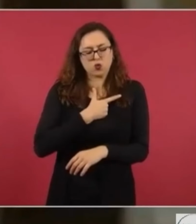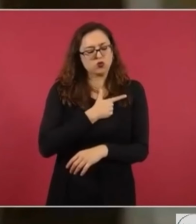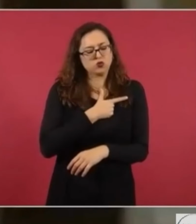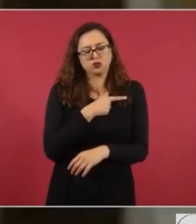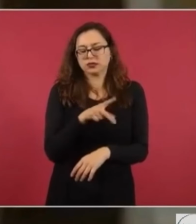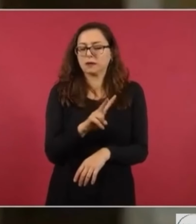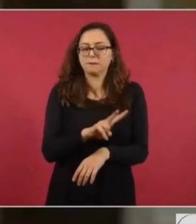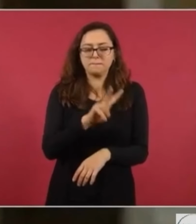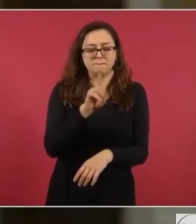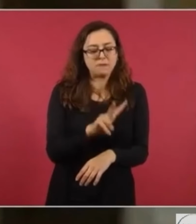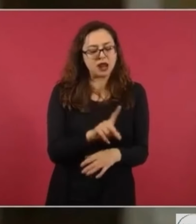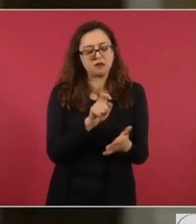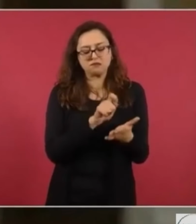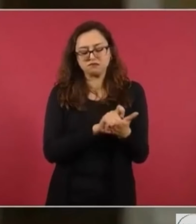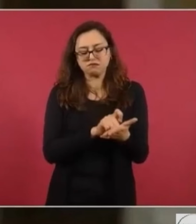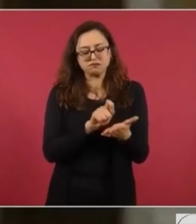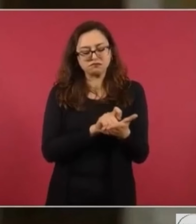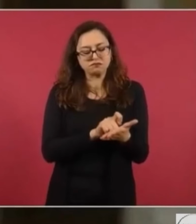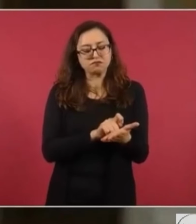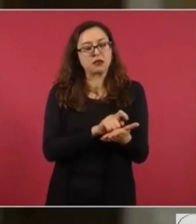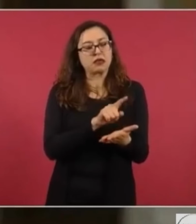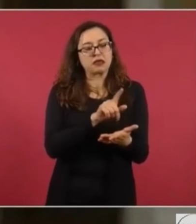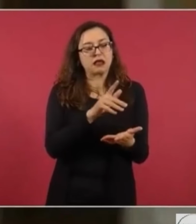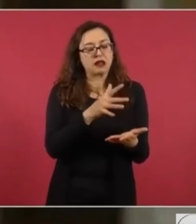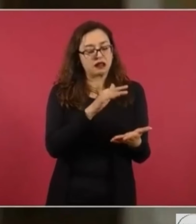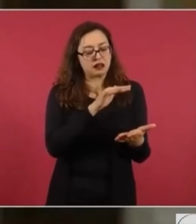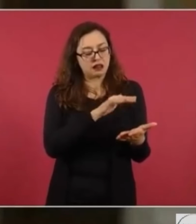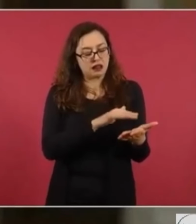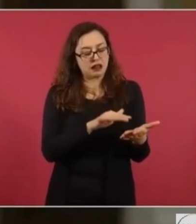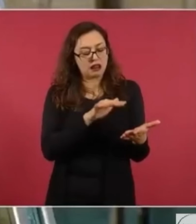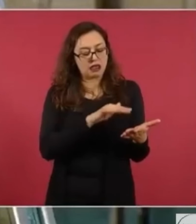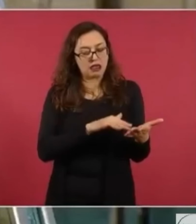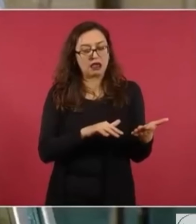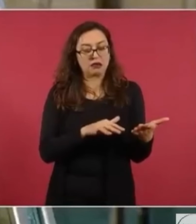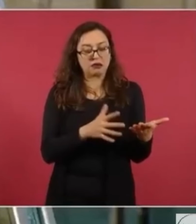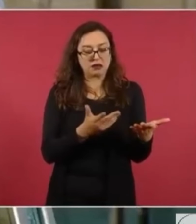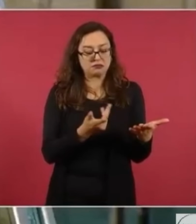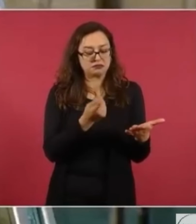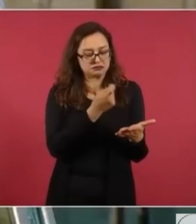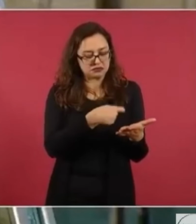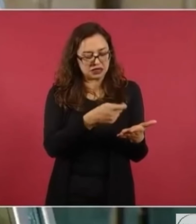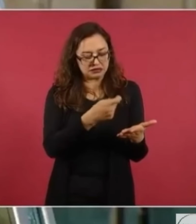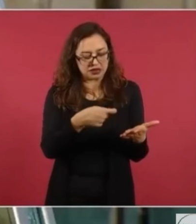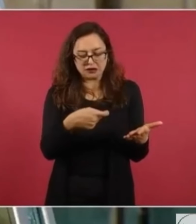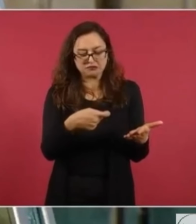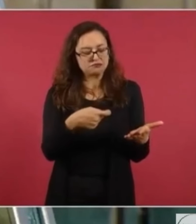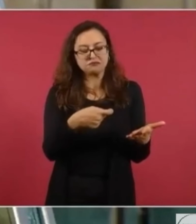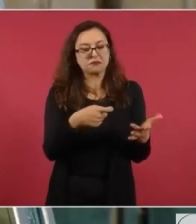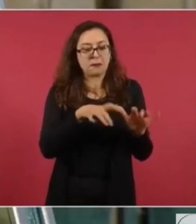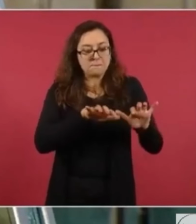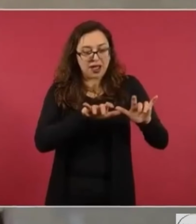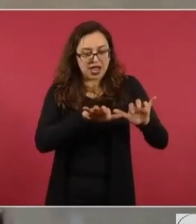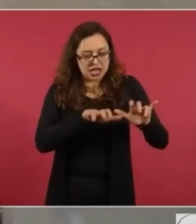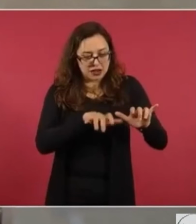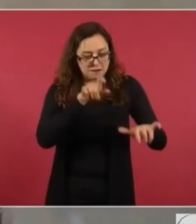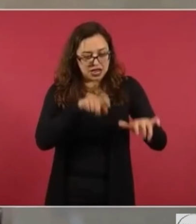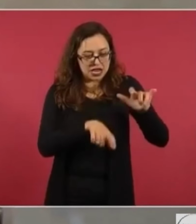causa, sino de ver tus letras, porque ahora escribiste en máquina, sí de ver tus